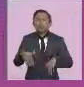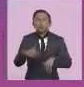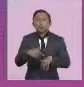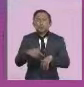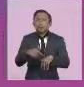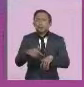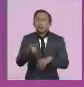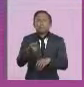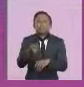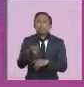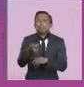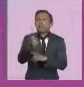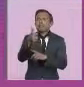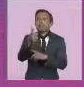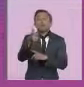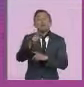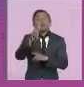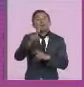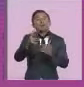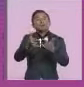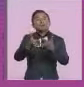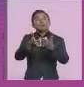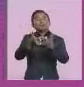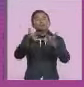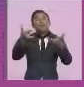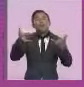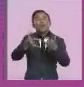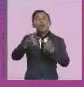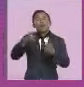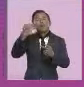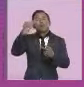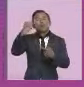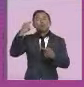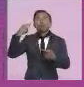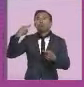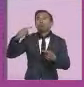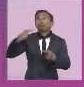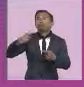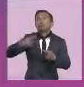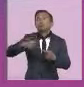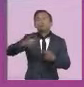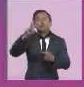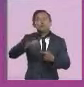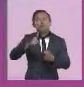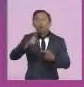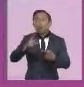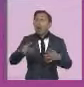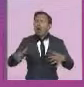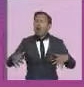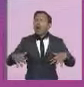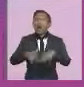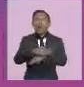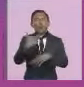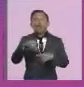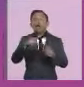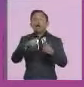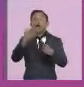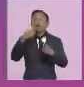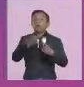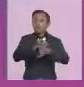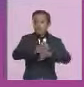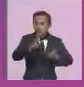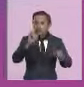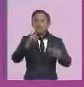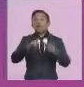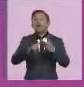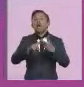habido en nuestra historia tres grandes transformaciones: la independencia, la reforma, la